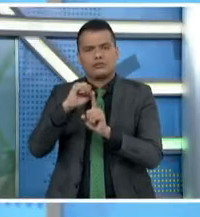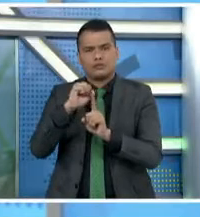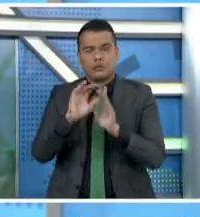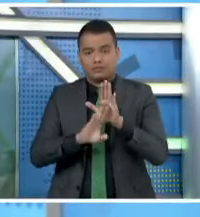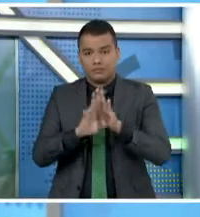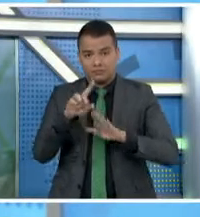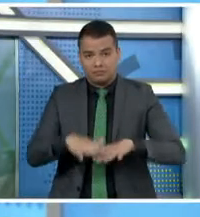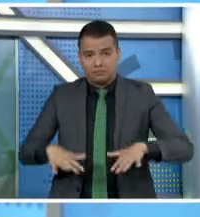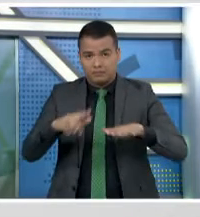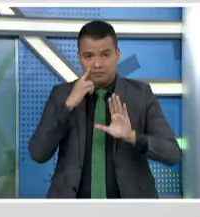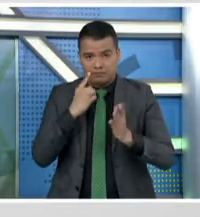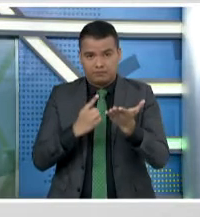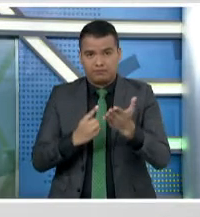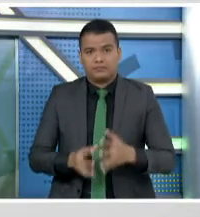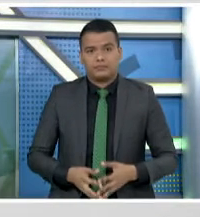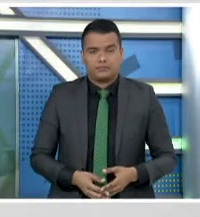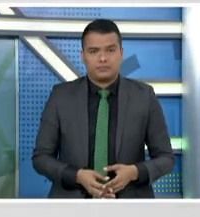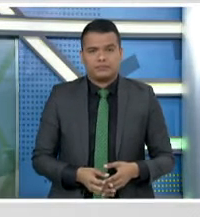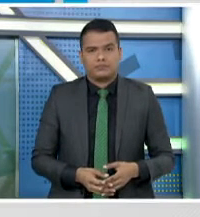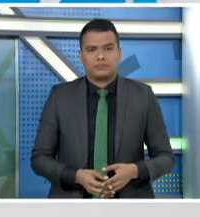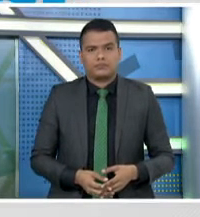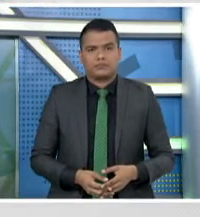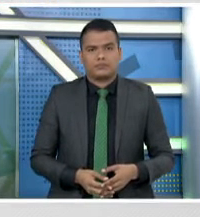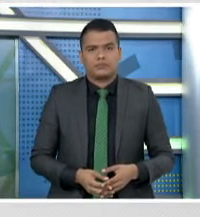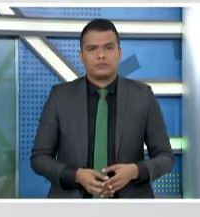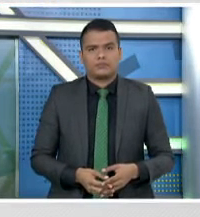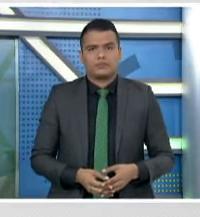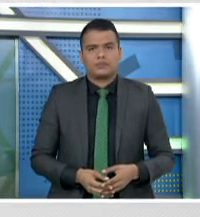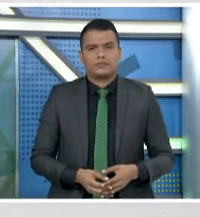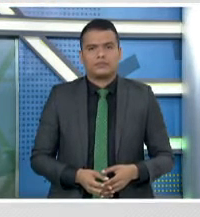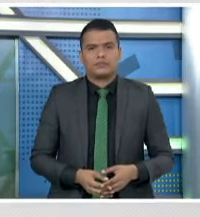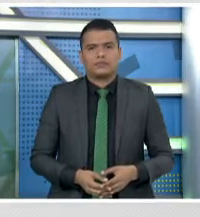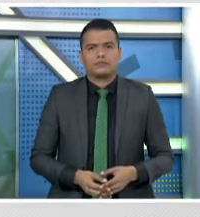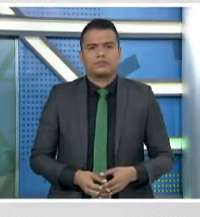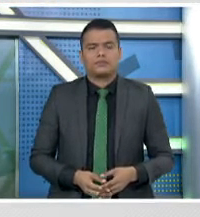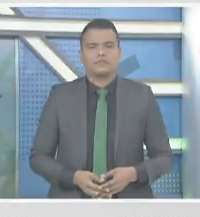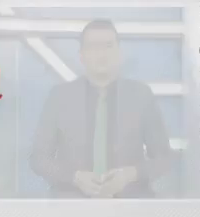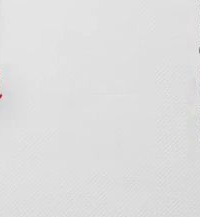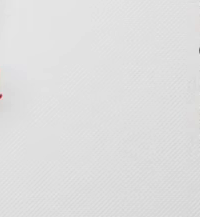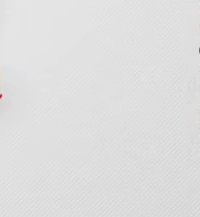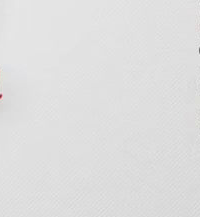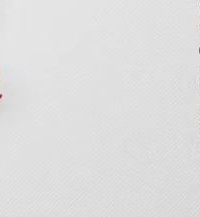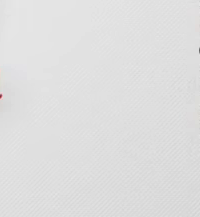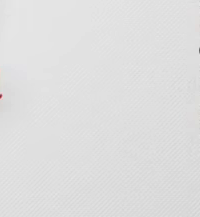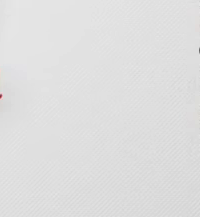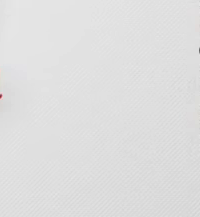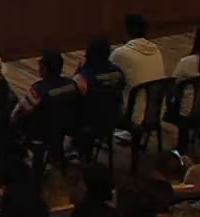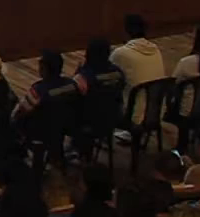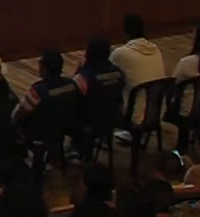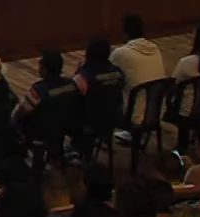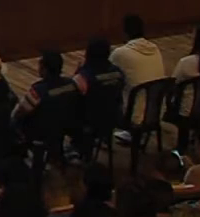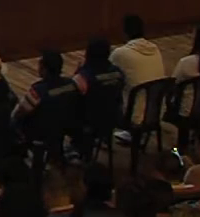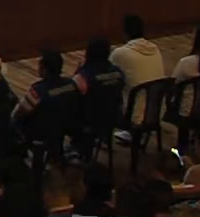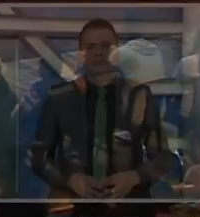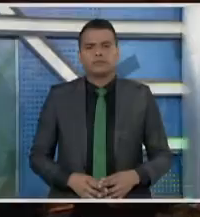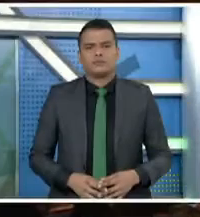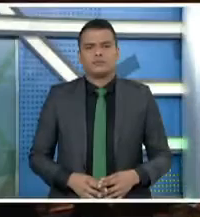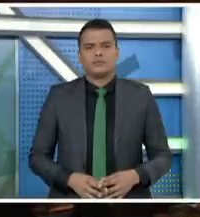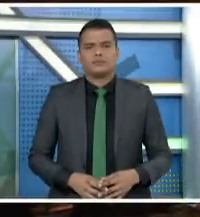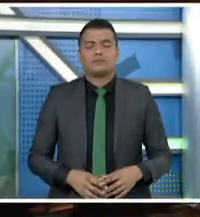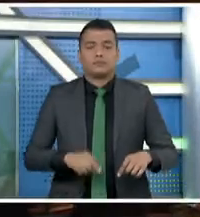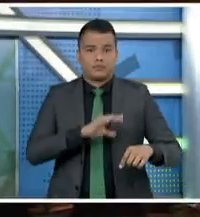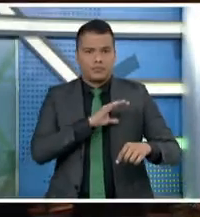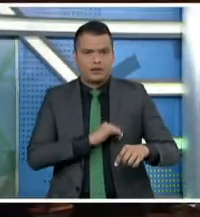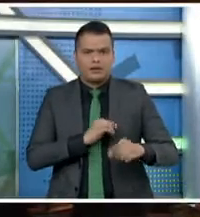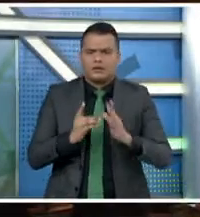territorial con el patrocinio de comfandi tu mano amiga el desarrollo de